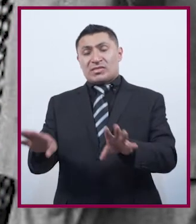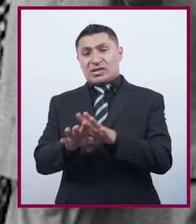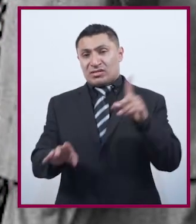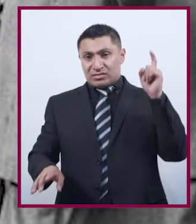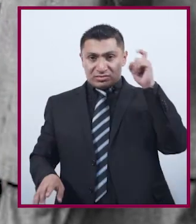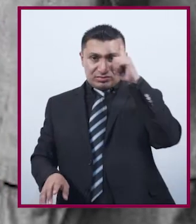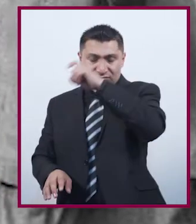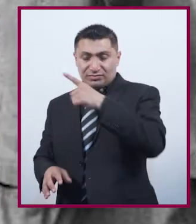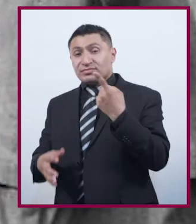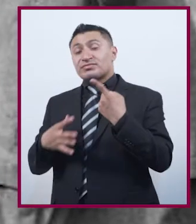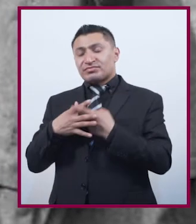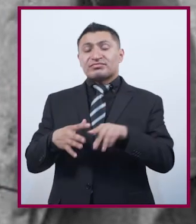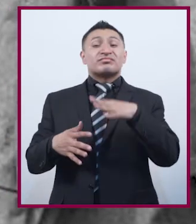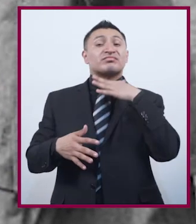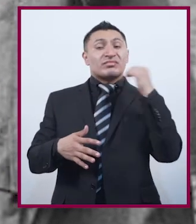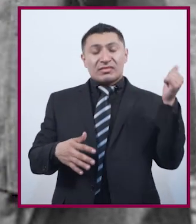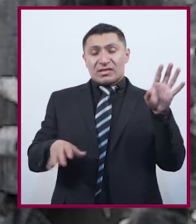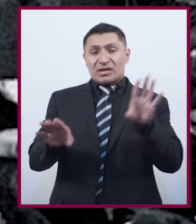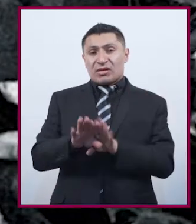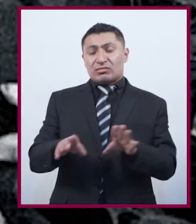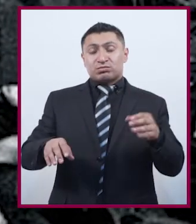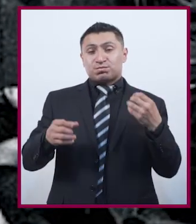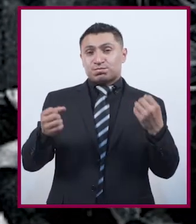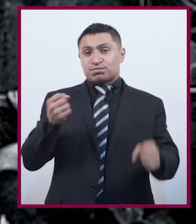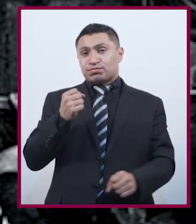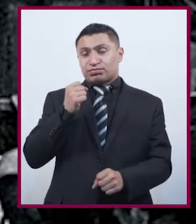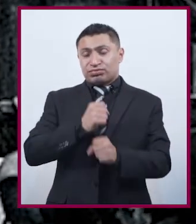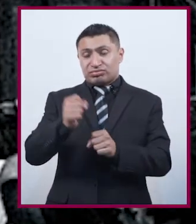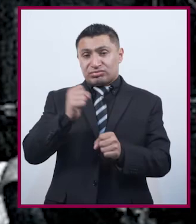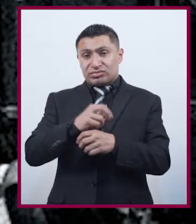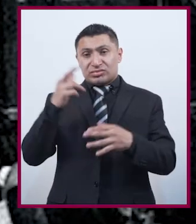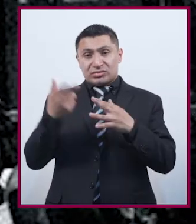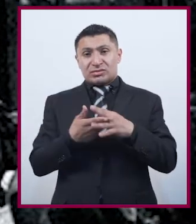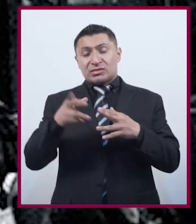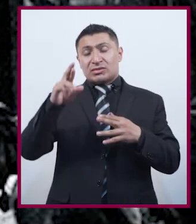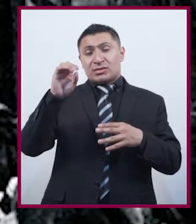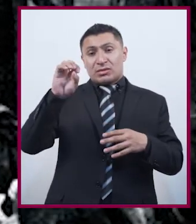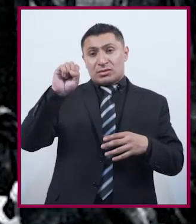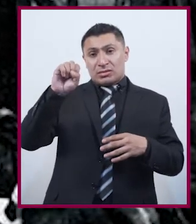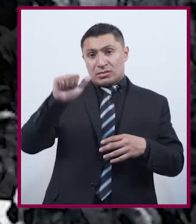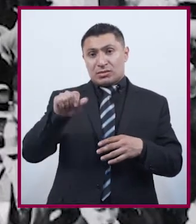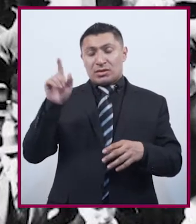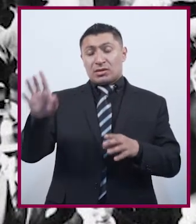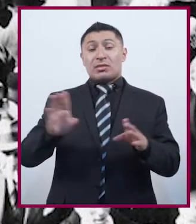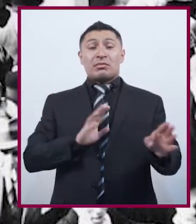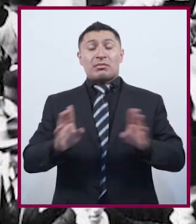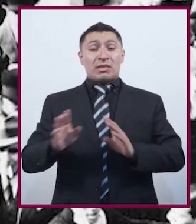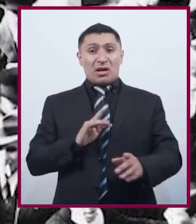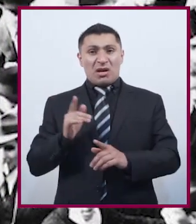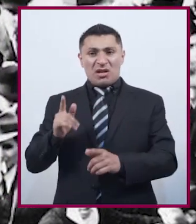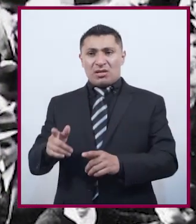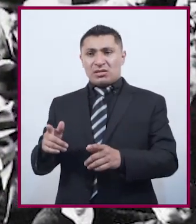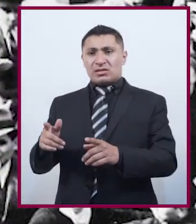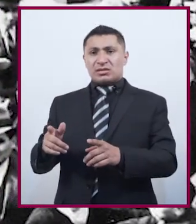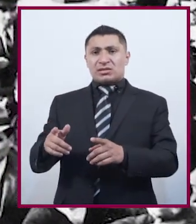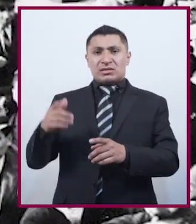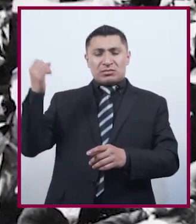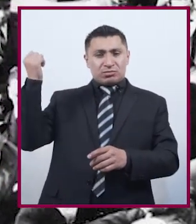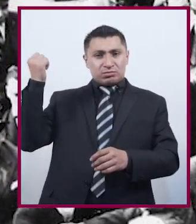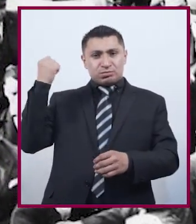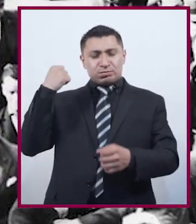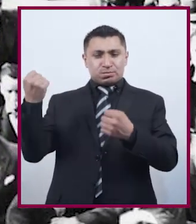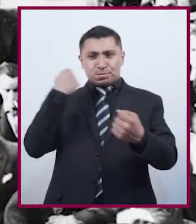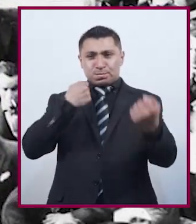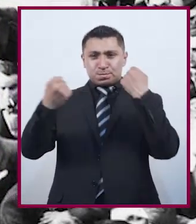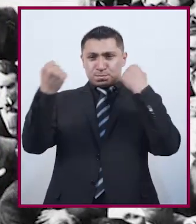ya se comenzaba a respirar en Alemania con el brutal asesinato de Rosa Luxemburgo a manos de militares que le